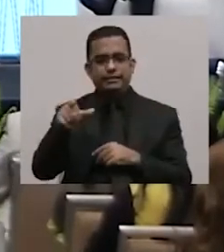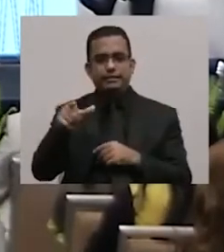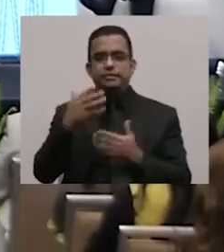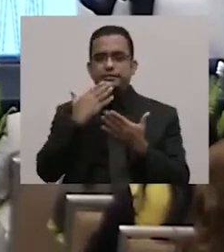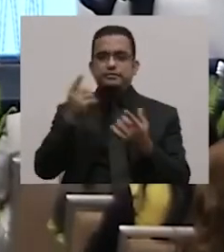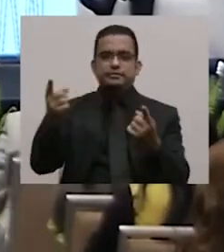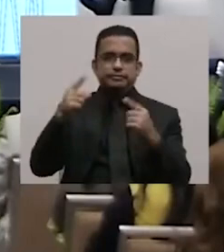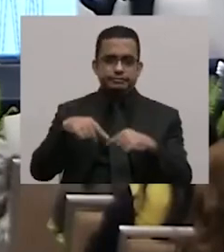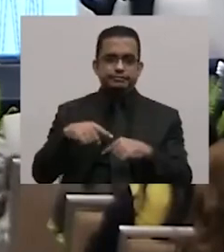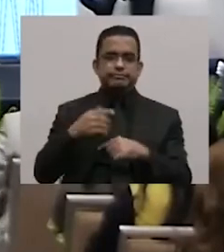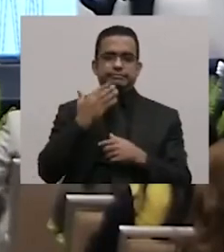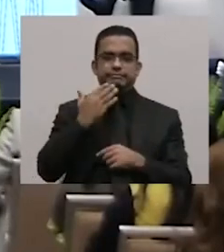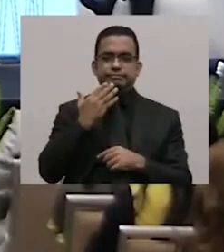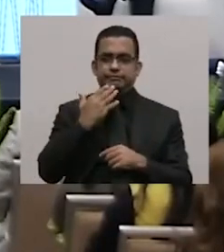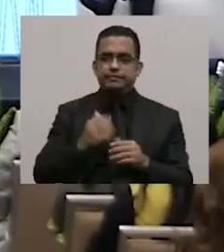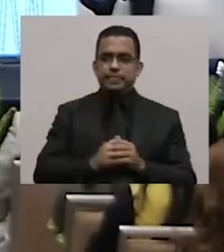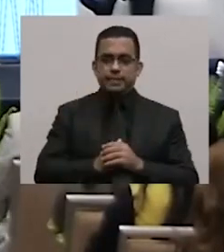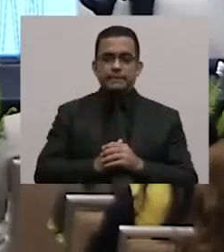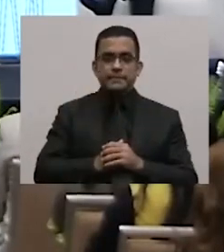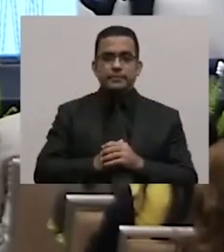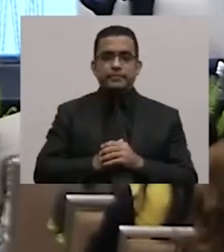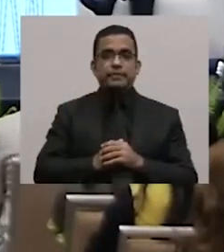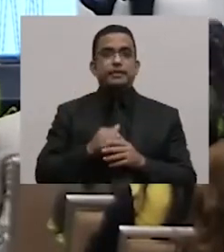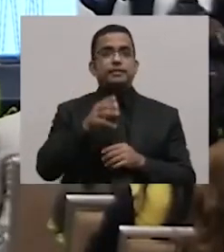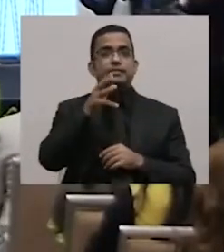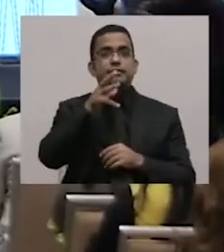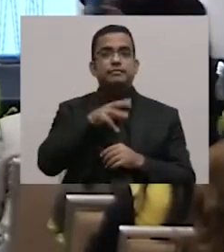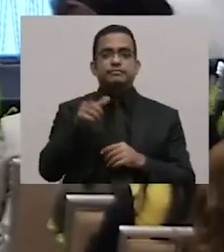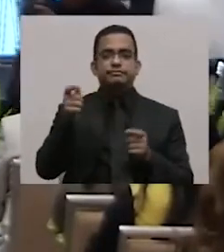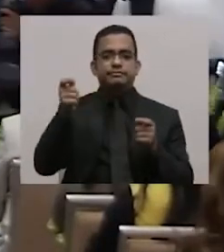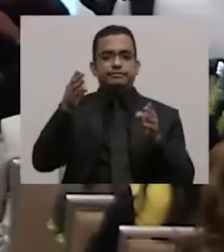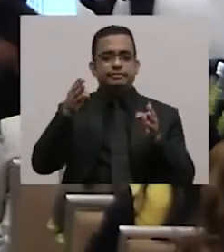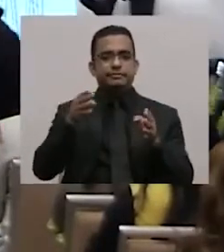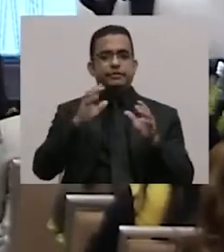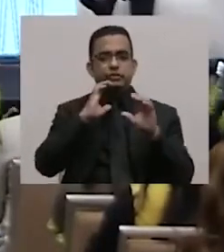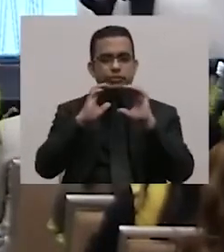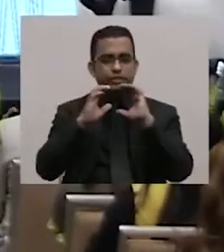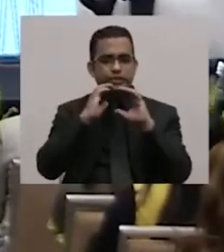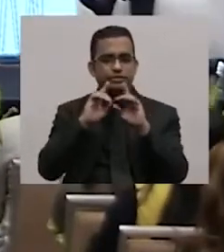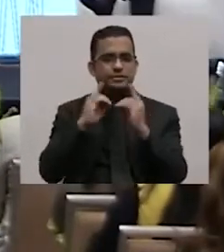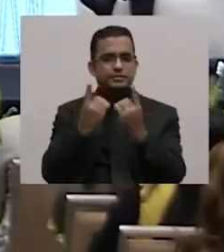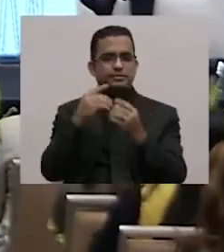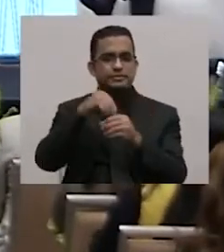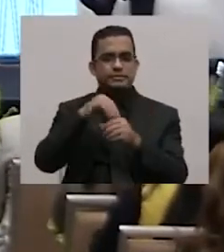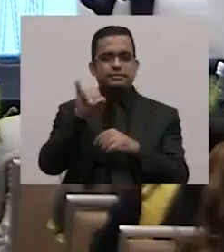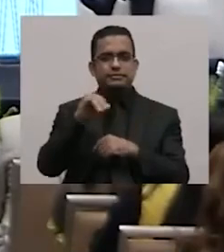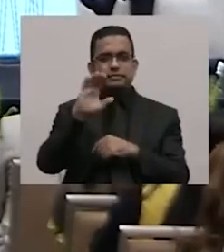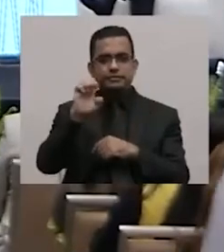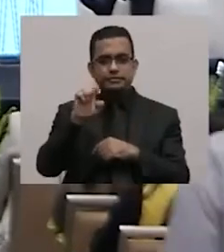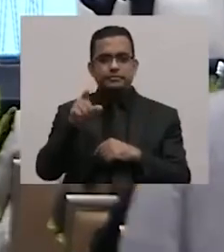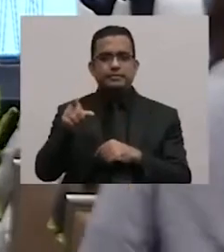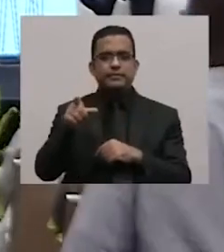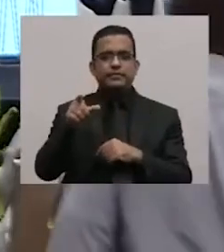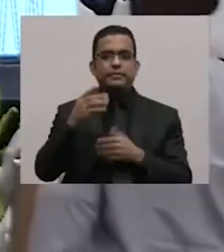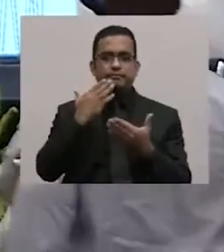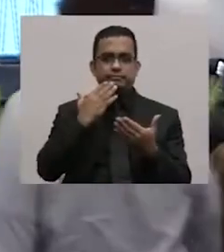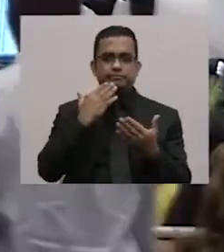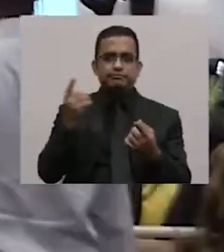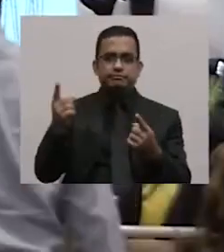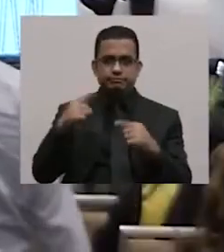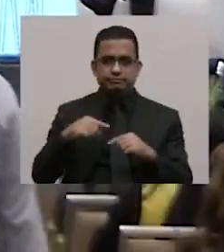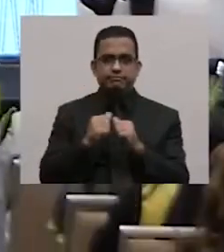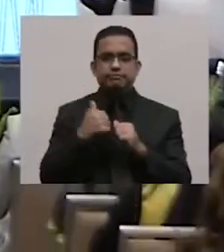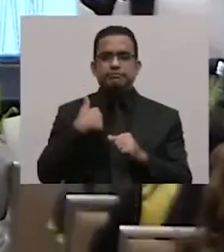aceptar nuestra invitación. A nuestra señora directora de comunicaciones de la Junta Central Electoral también, Patricio,